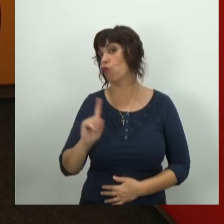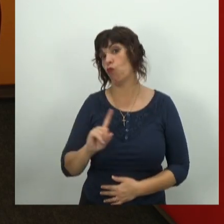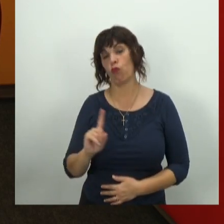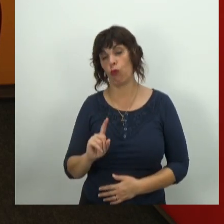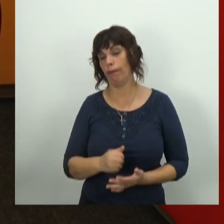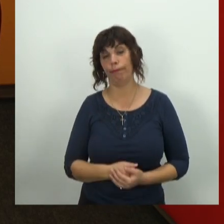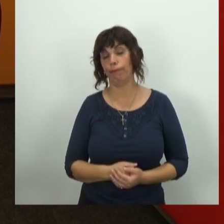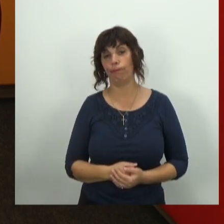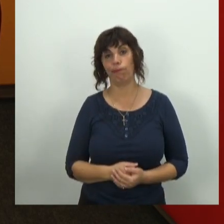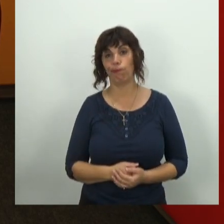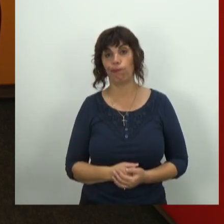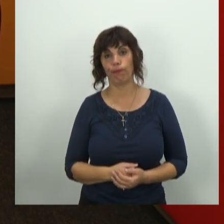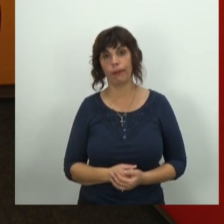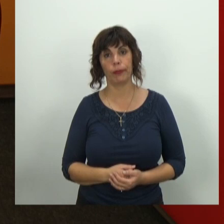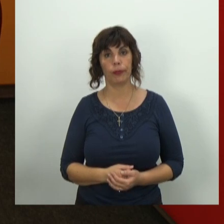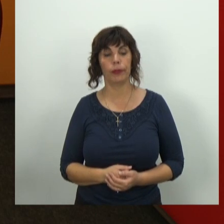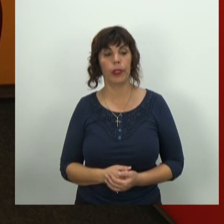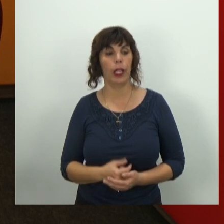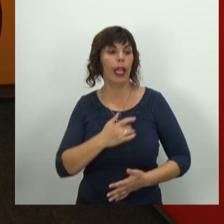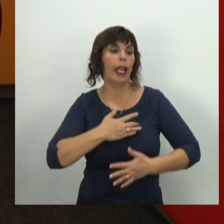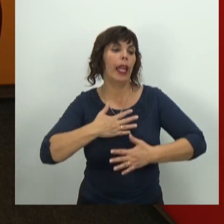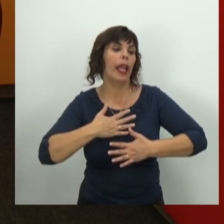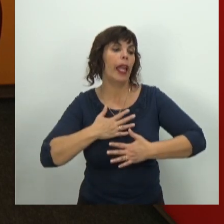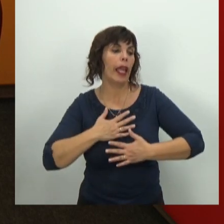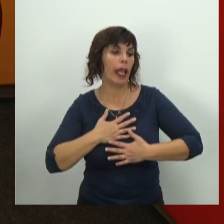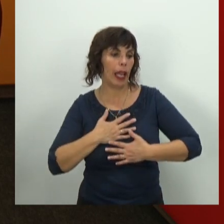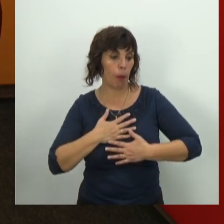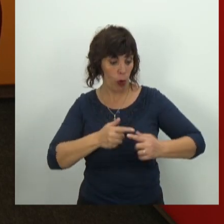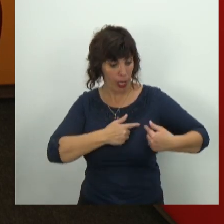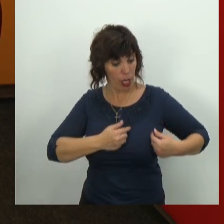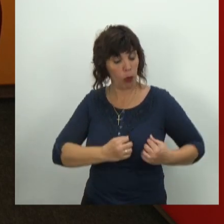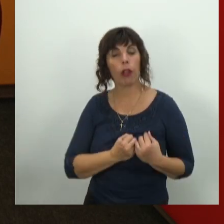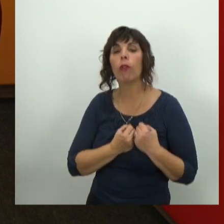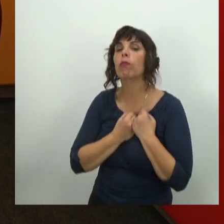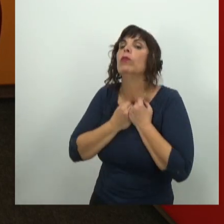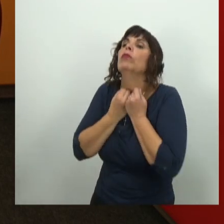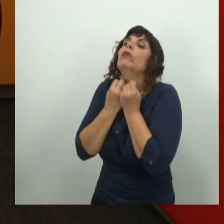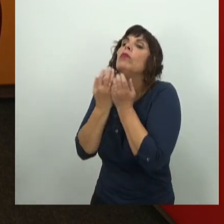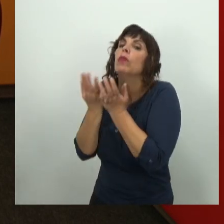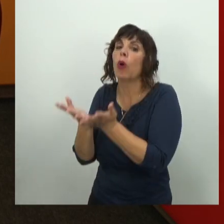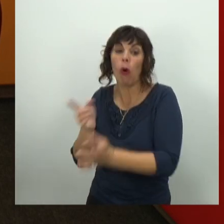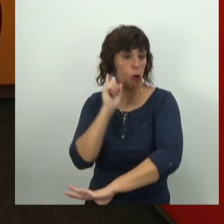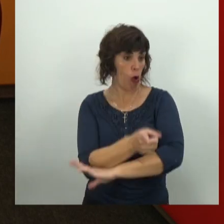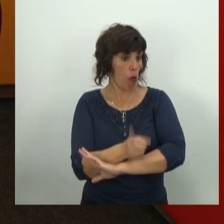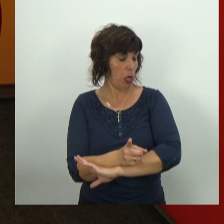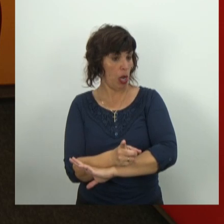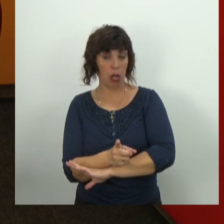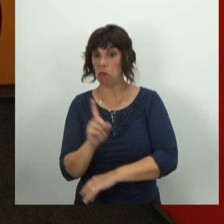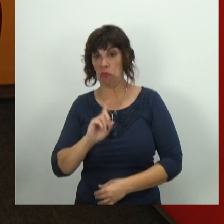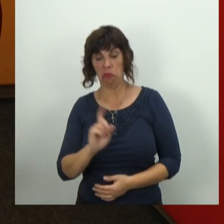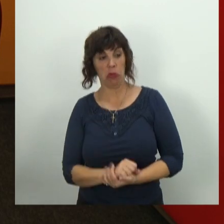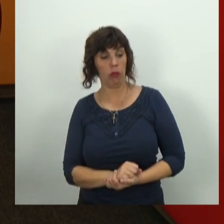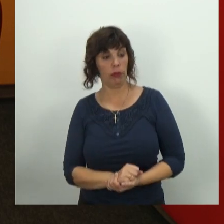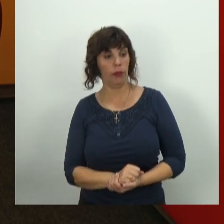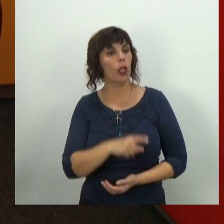El amor es algo que sale de tu corazón. Nadie te obliga. Eres tú